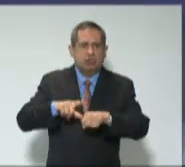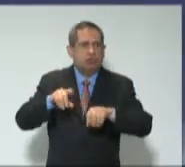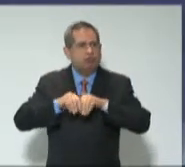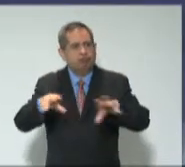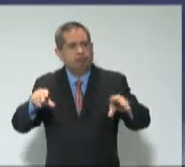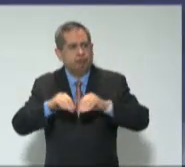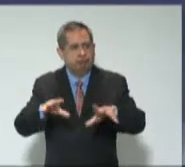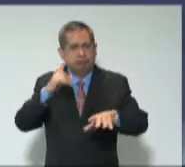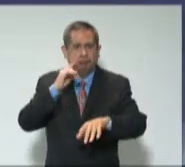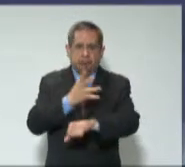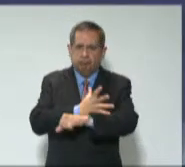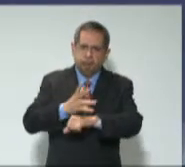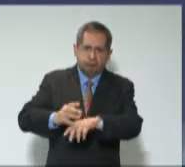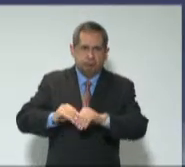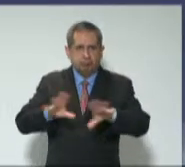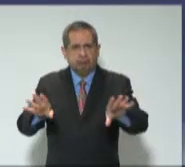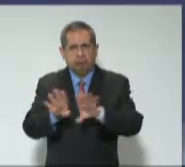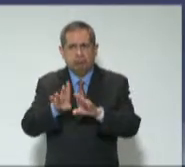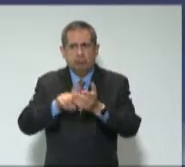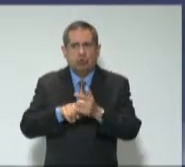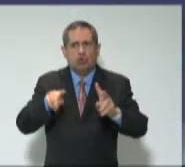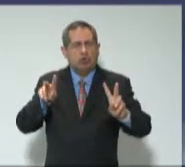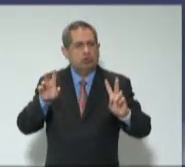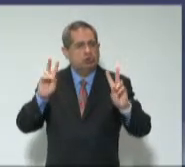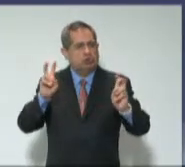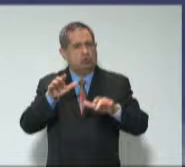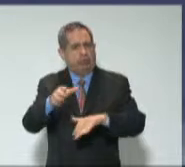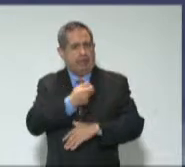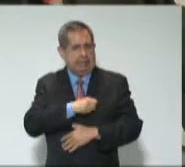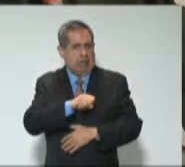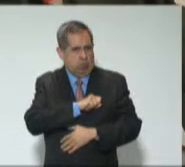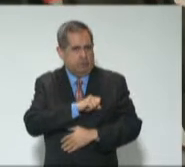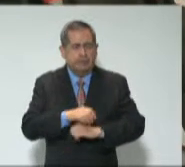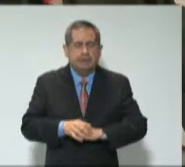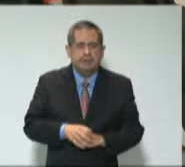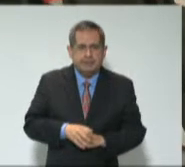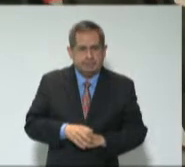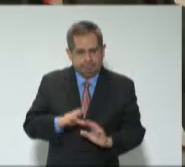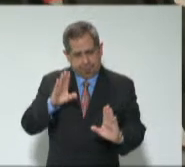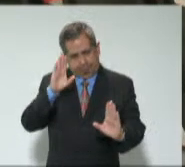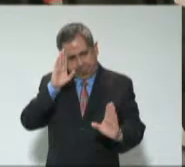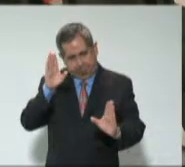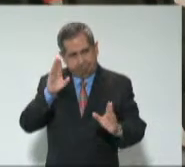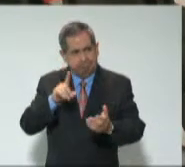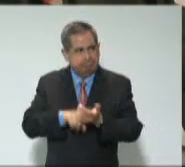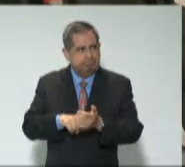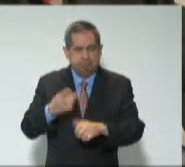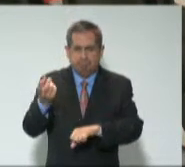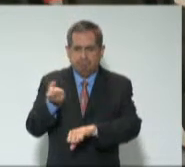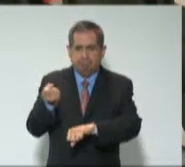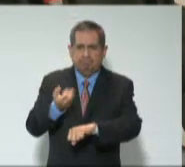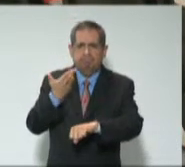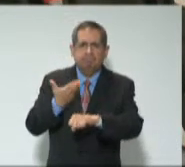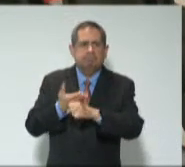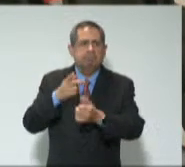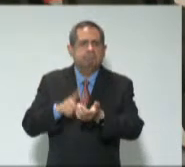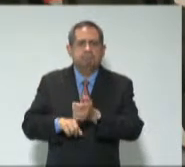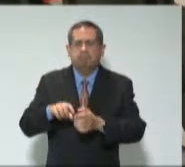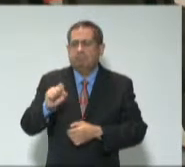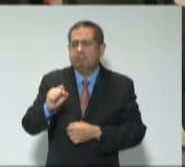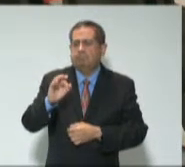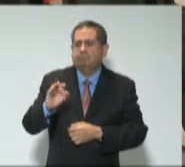de la transparencia en materia de salud saludo a la secretaria de la